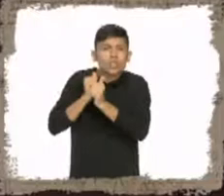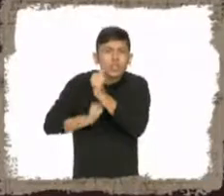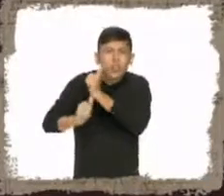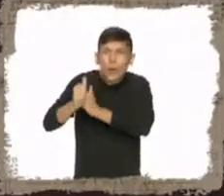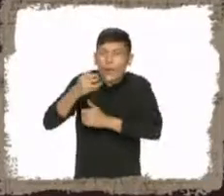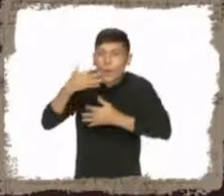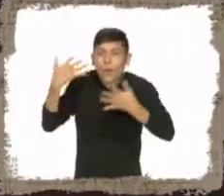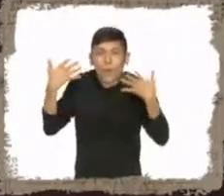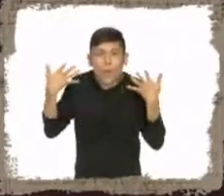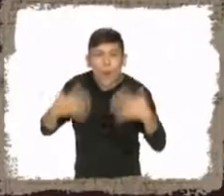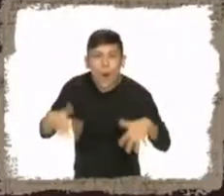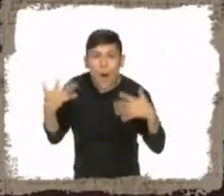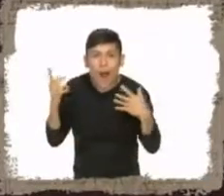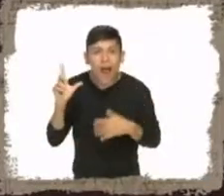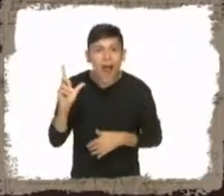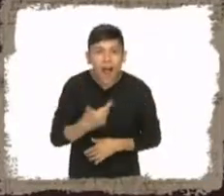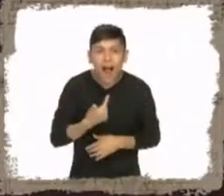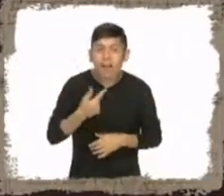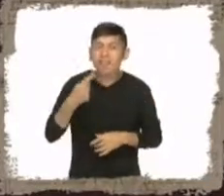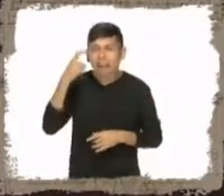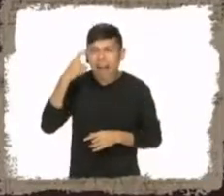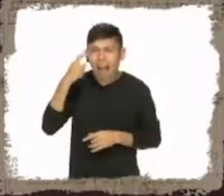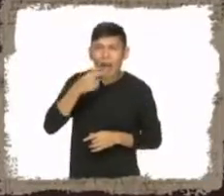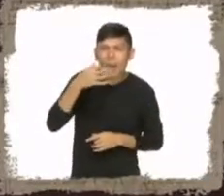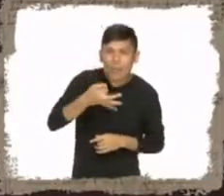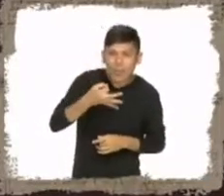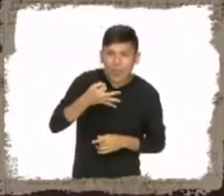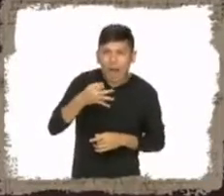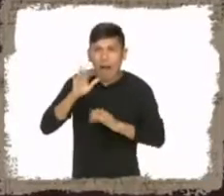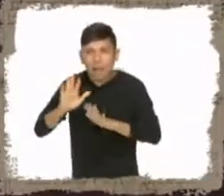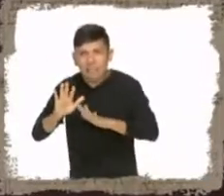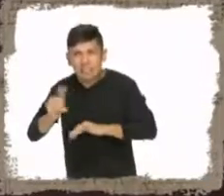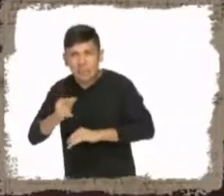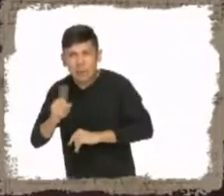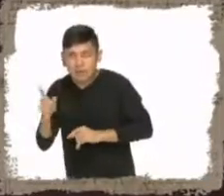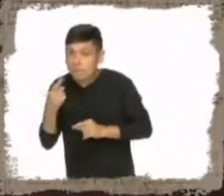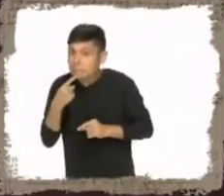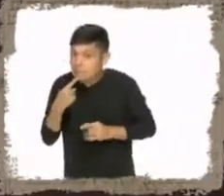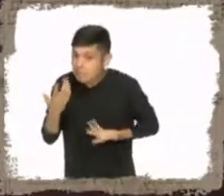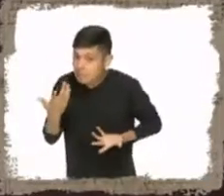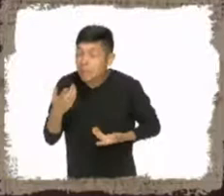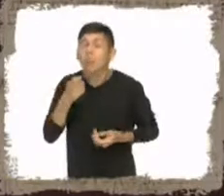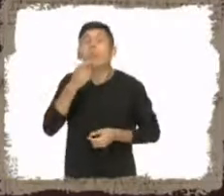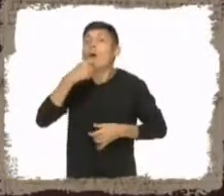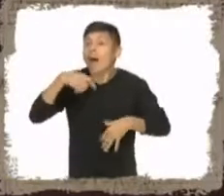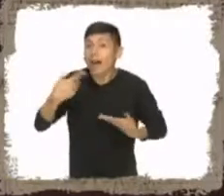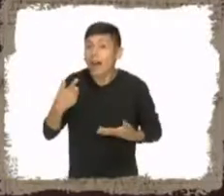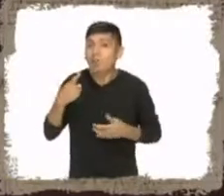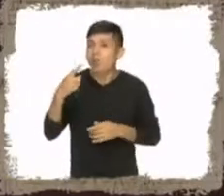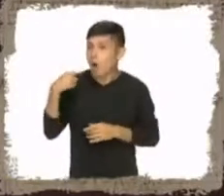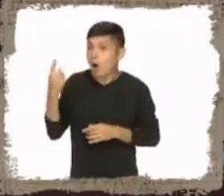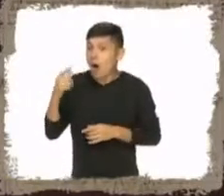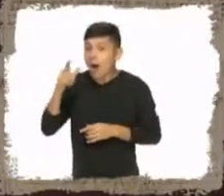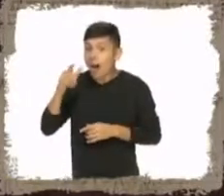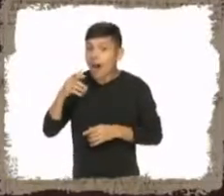historia extraordinaria, tan increíble que no podemos creer que sea cierta. Como por ejemplo, cuando Camila le